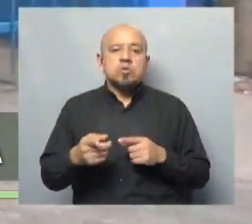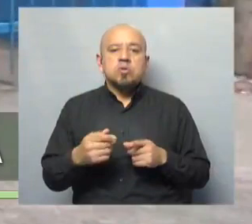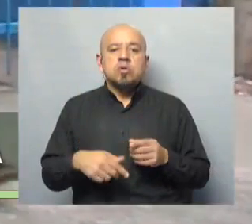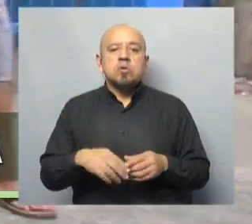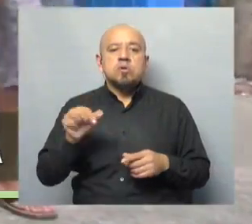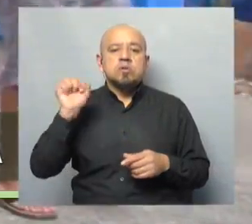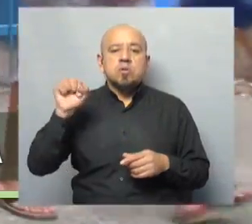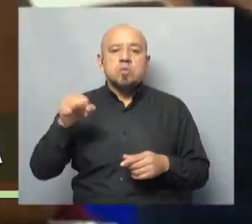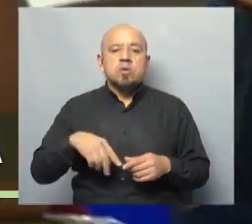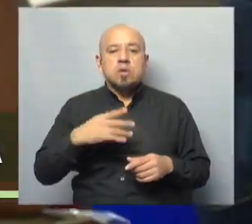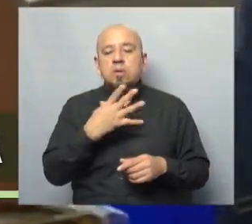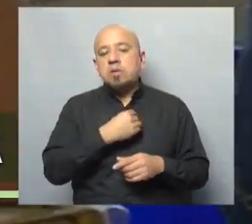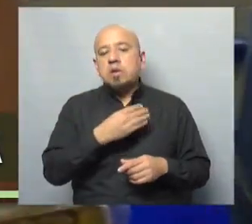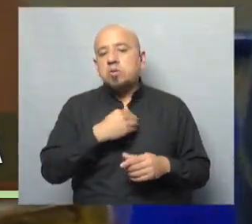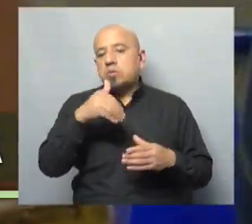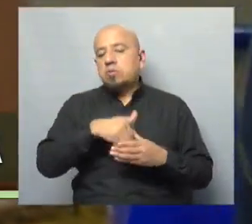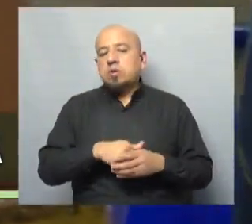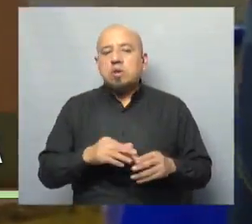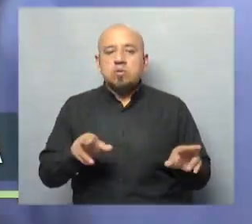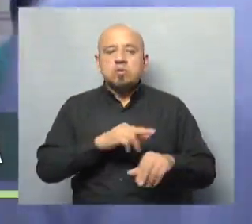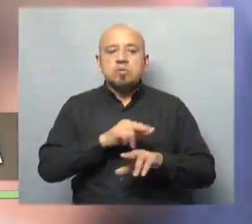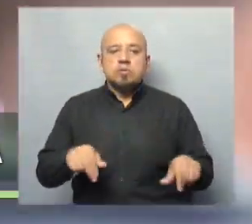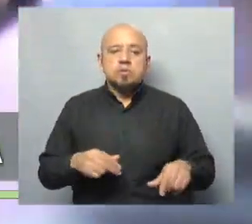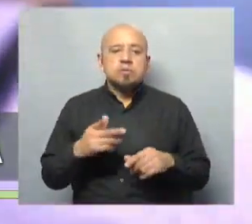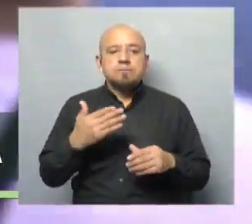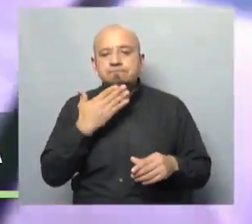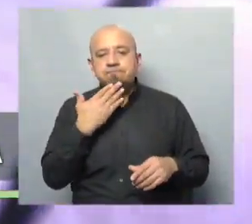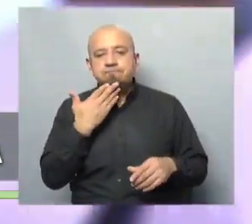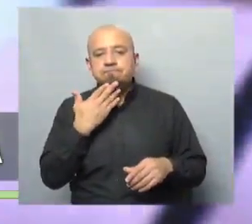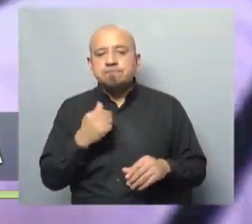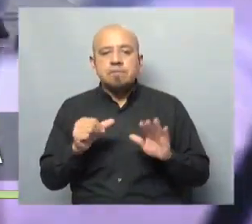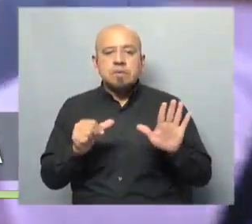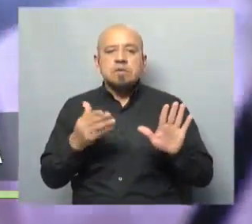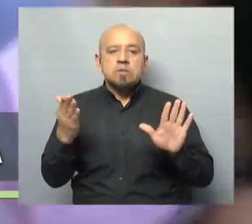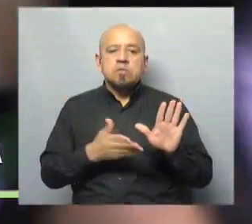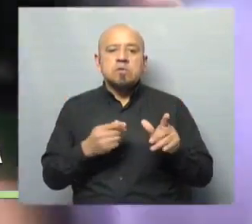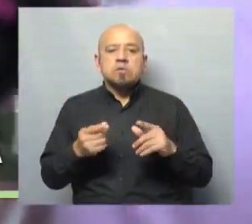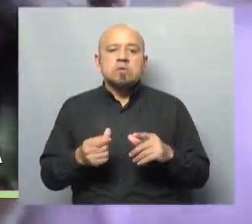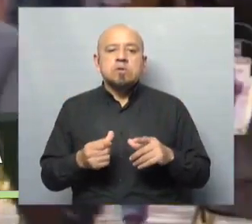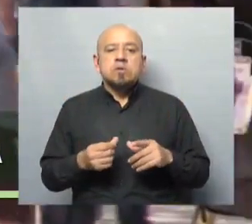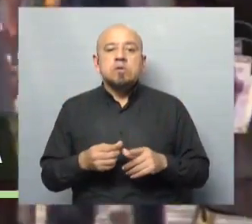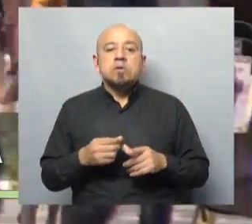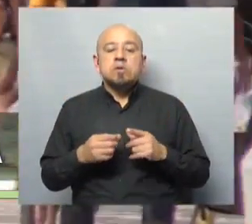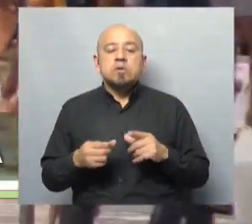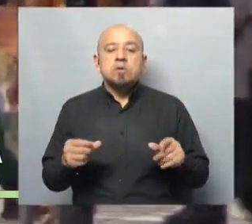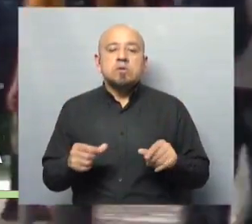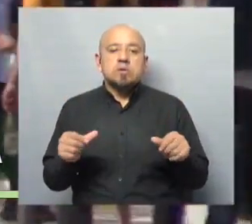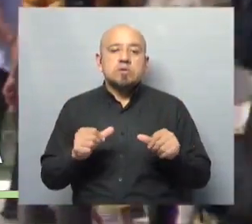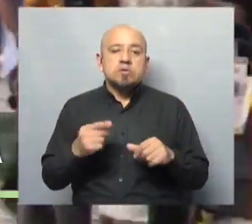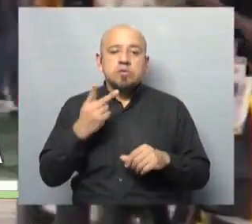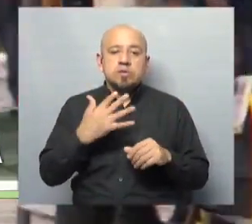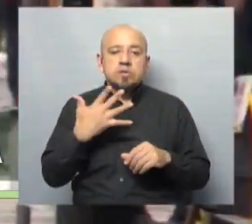manifestó que votará en blanco o nulo en octubre mientras que los indecisos alcanzan el 6% en el sondeo que fue realizado entre el